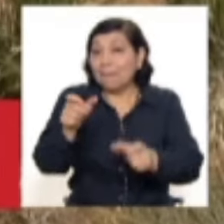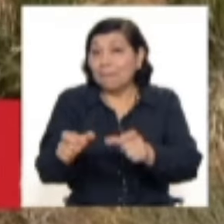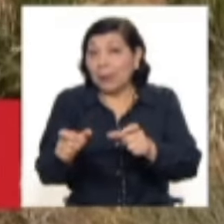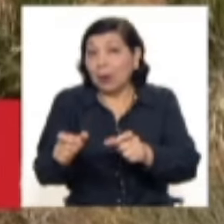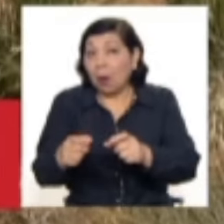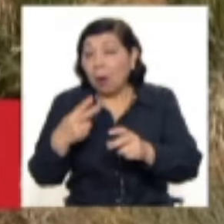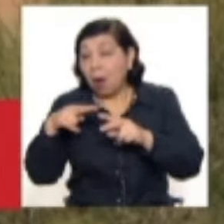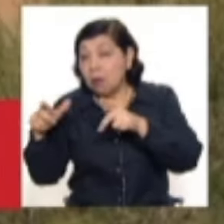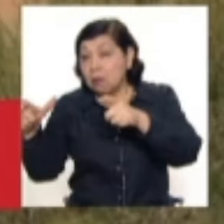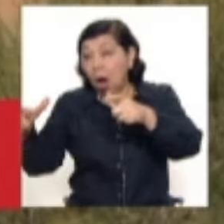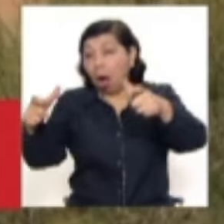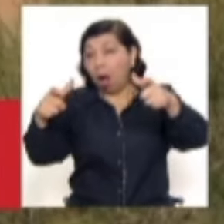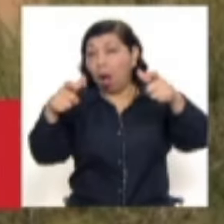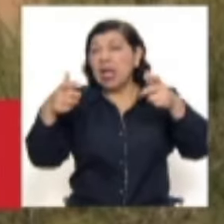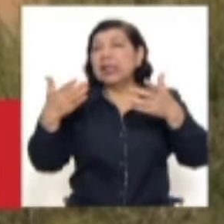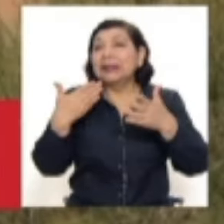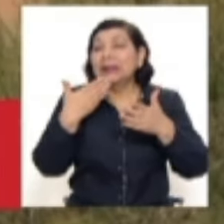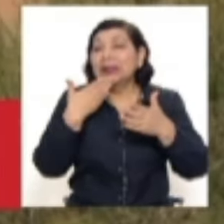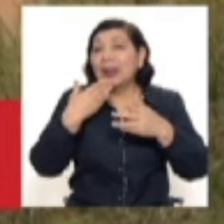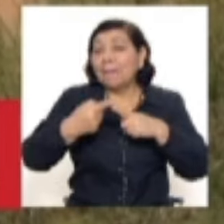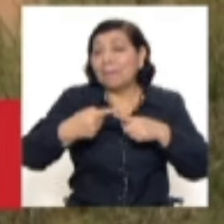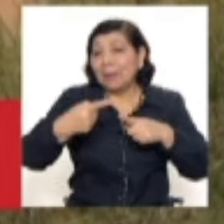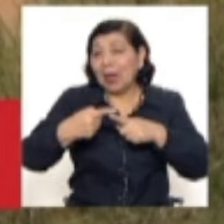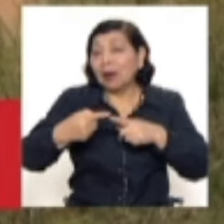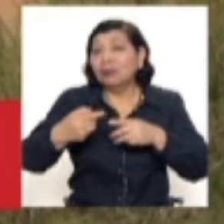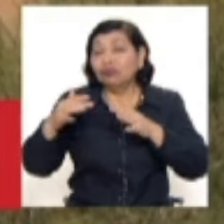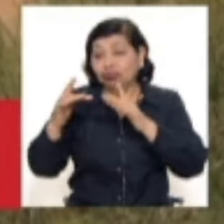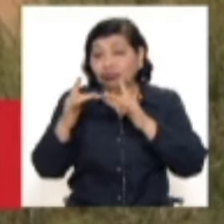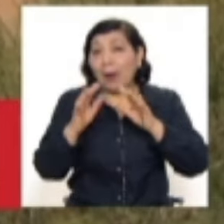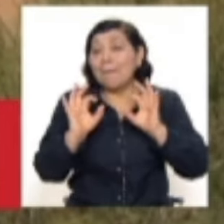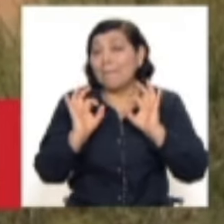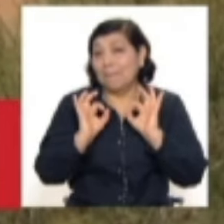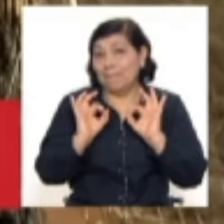desde el suelo, en especial en regiones remotas y